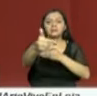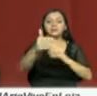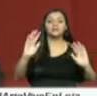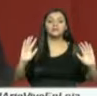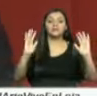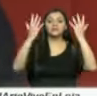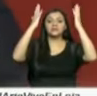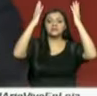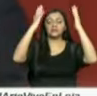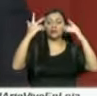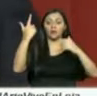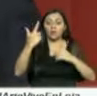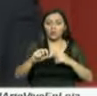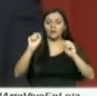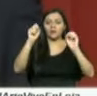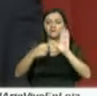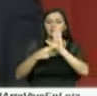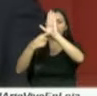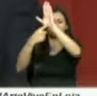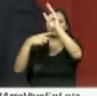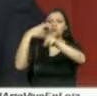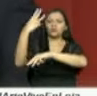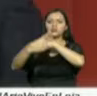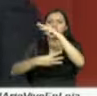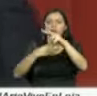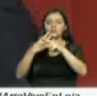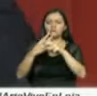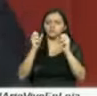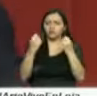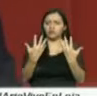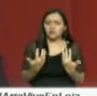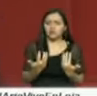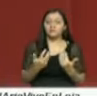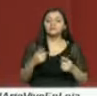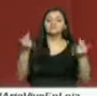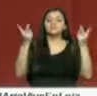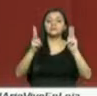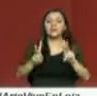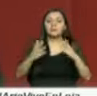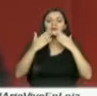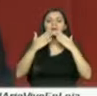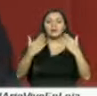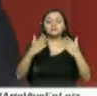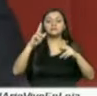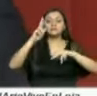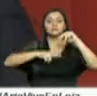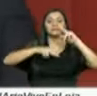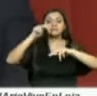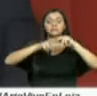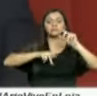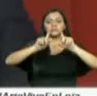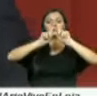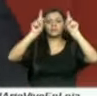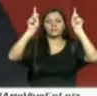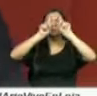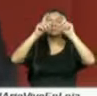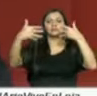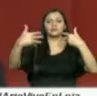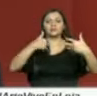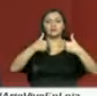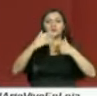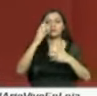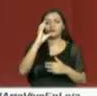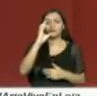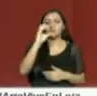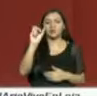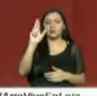un referente a nivel mundial. Gracias también a los constructores del Teatro Benjamín